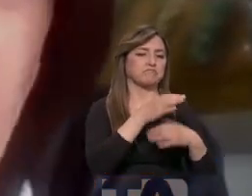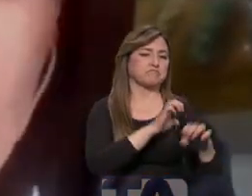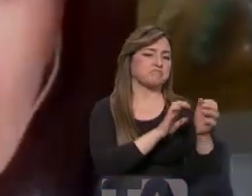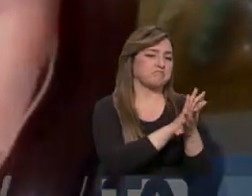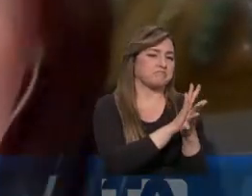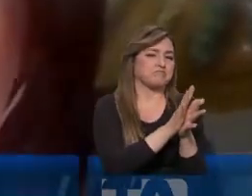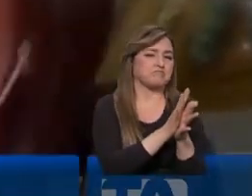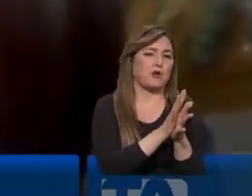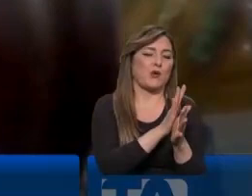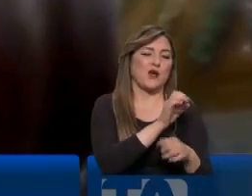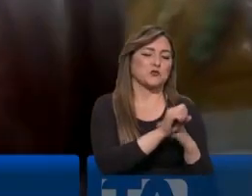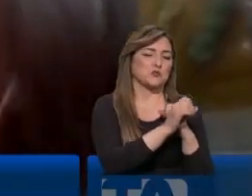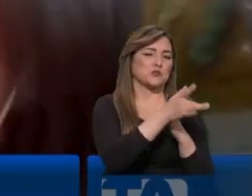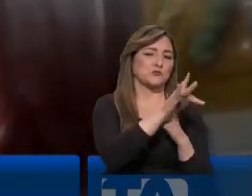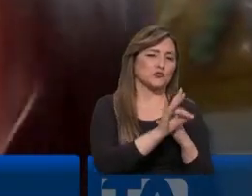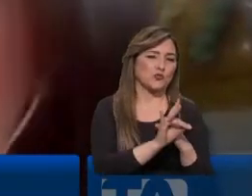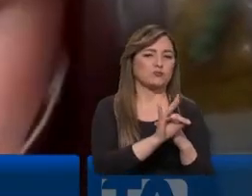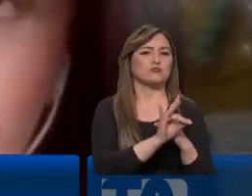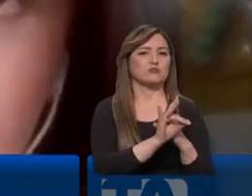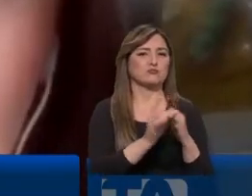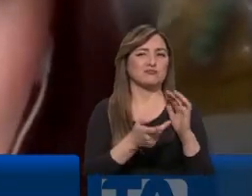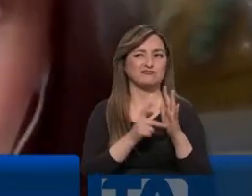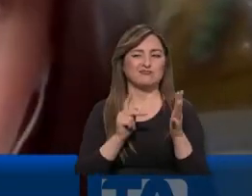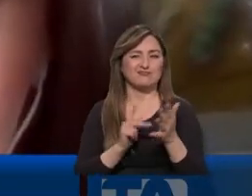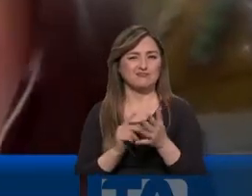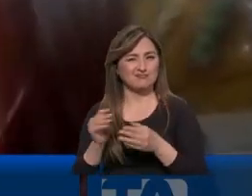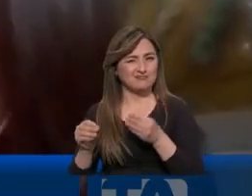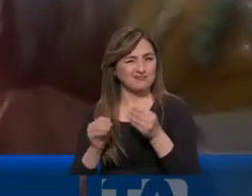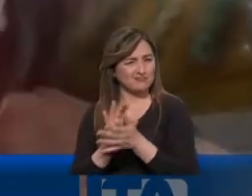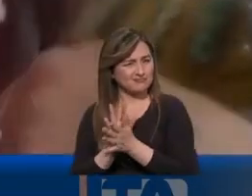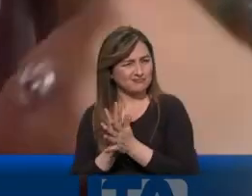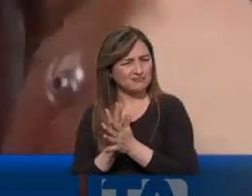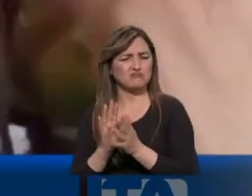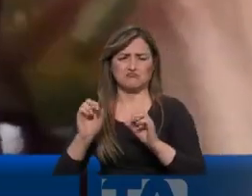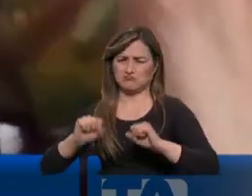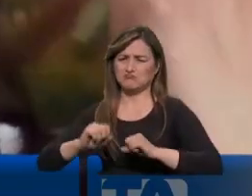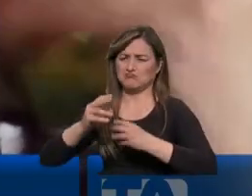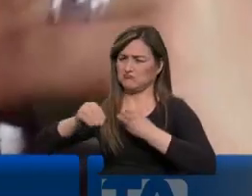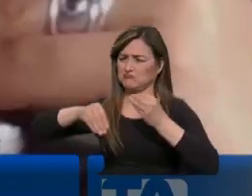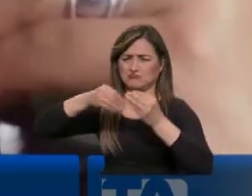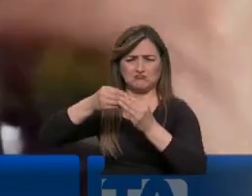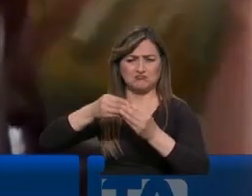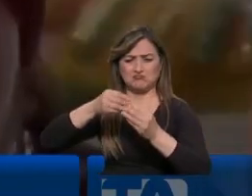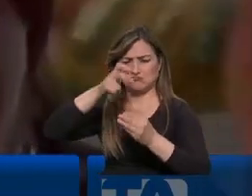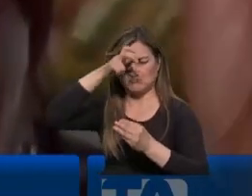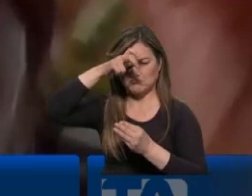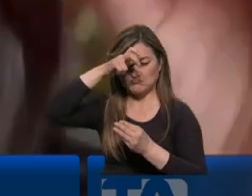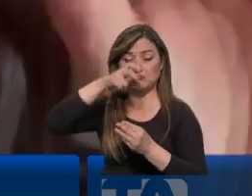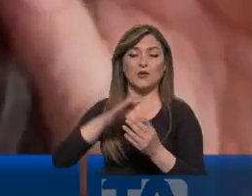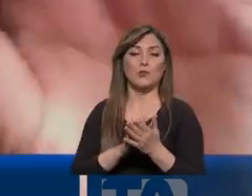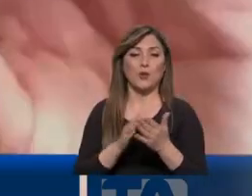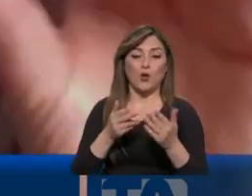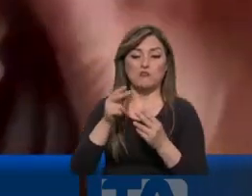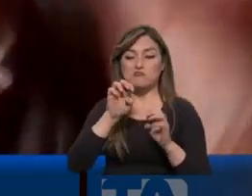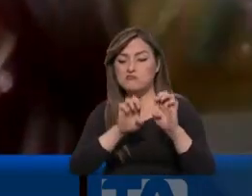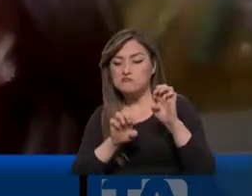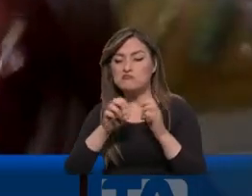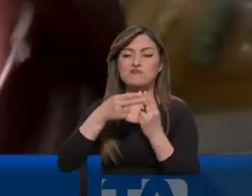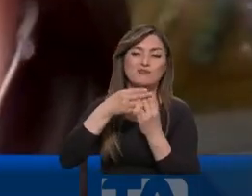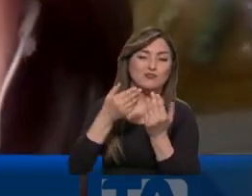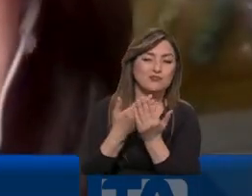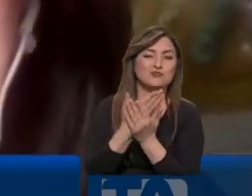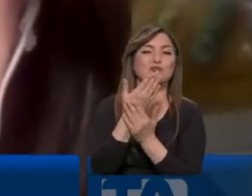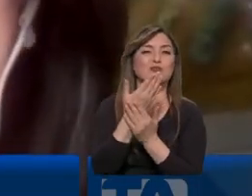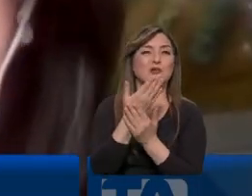el 2018 no implica que no haya inversiones mineras. Pero el hecho de que abran el catastro minero y haya